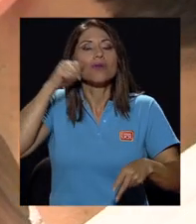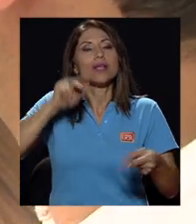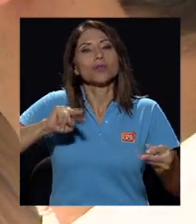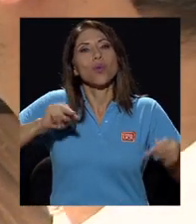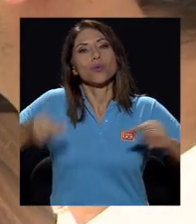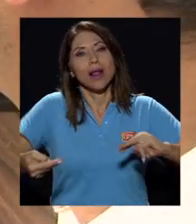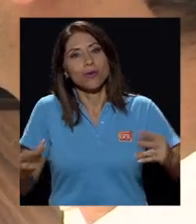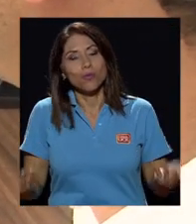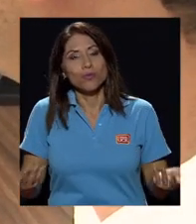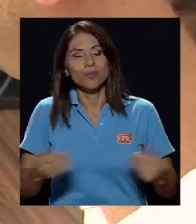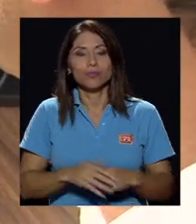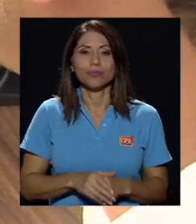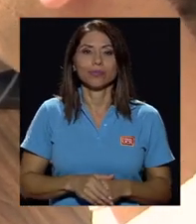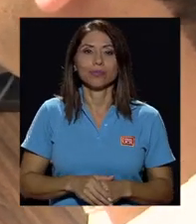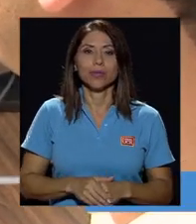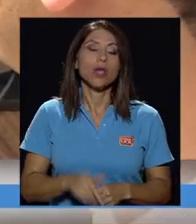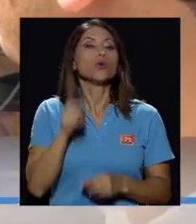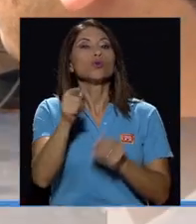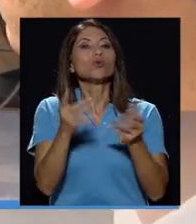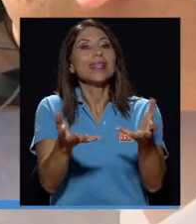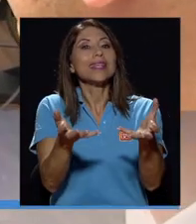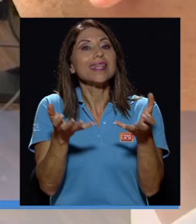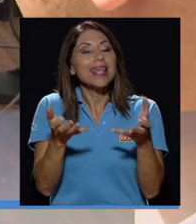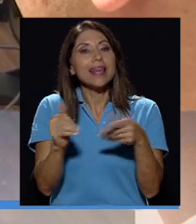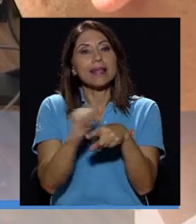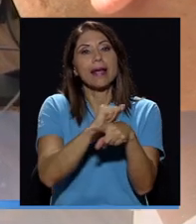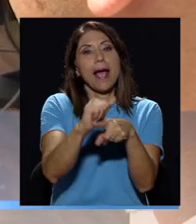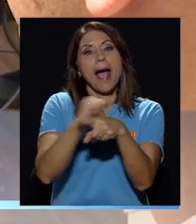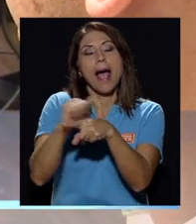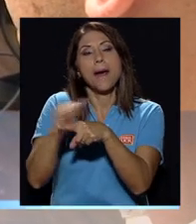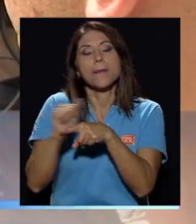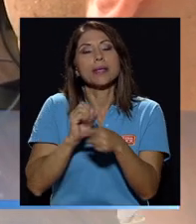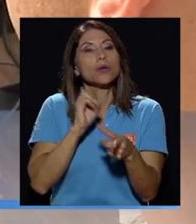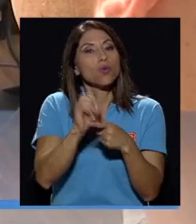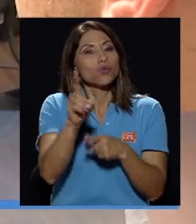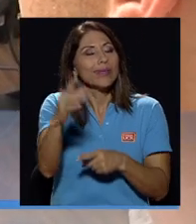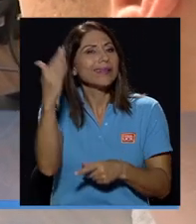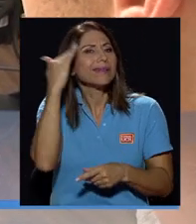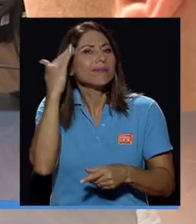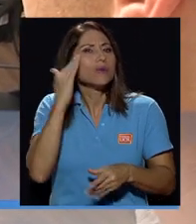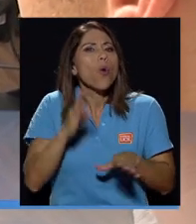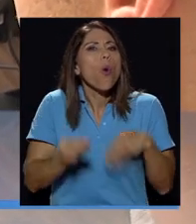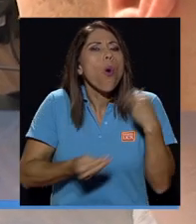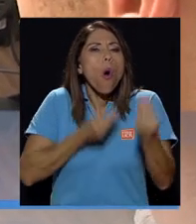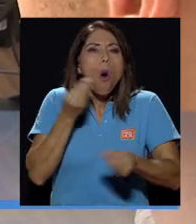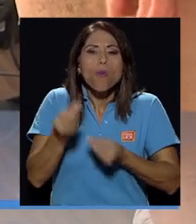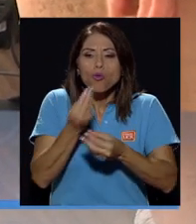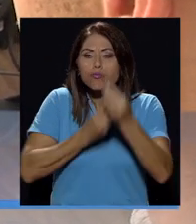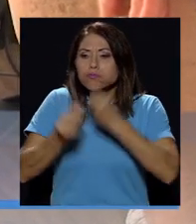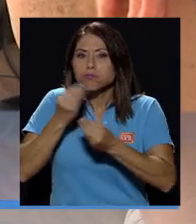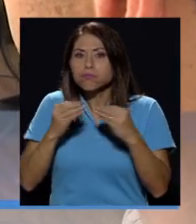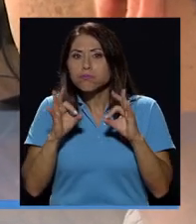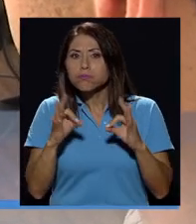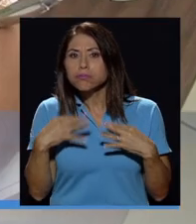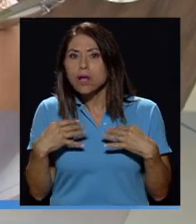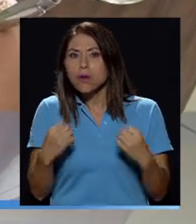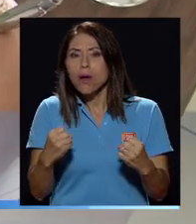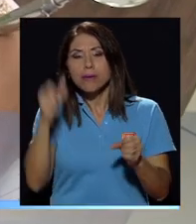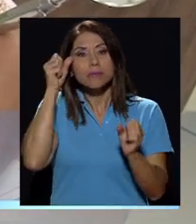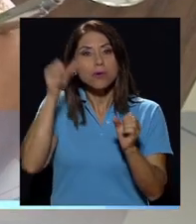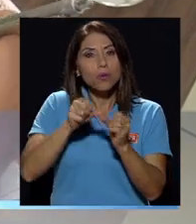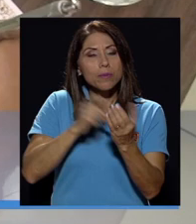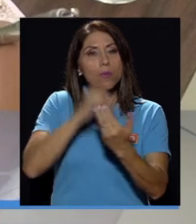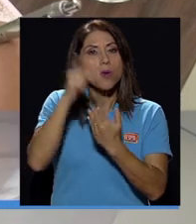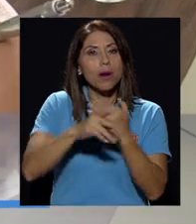contrario. Si usted desea recibir capacitación o conocer cómo adoptar una alimentación más saludable, recuerde